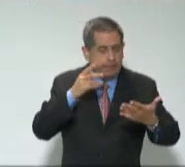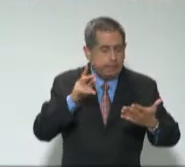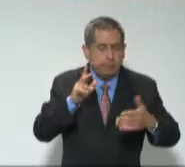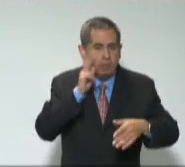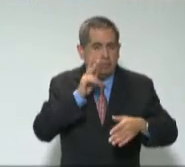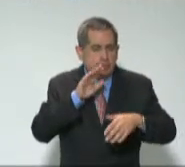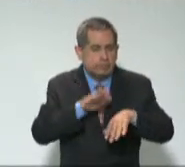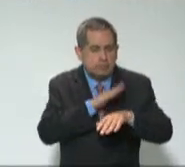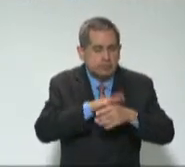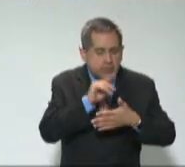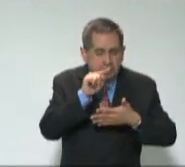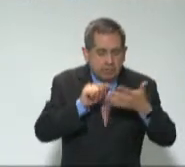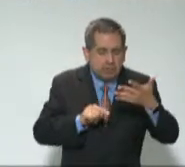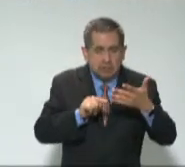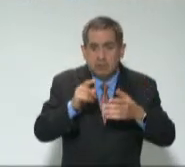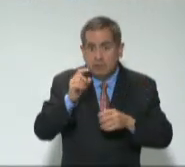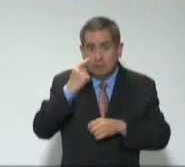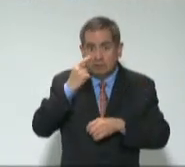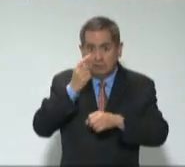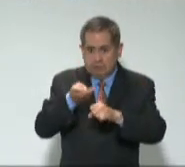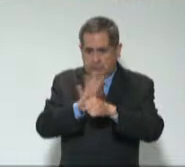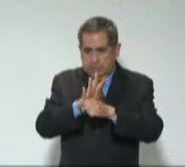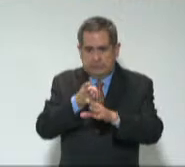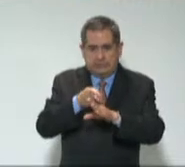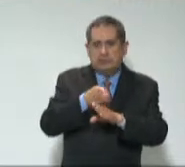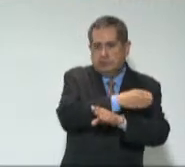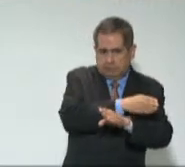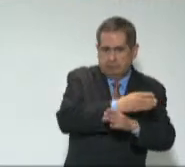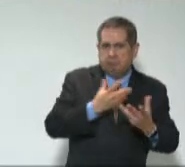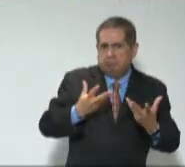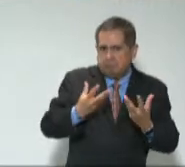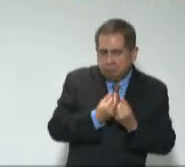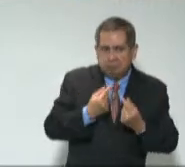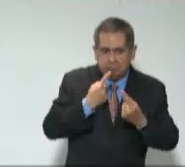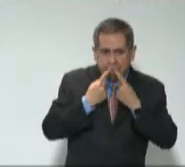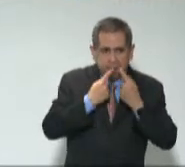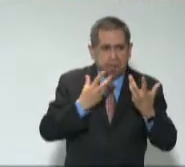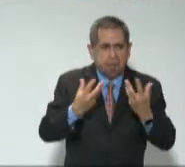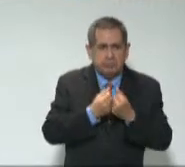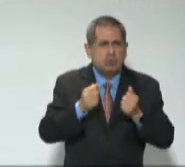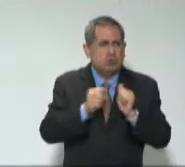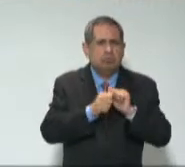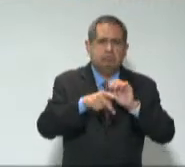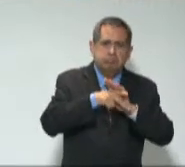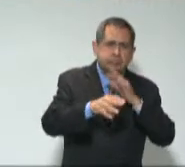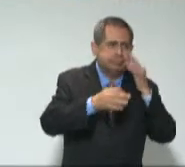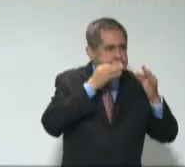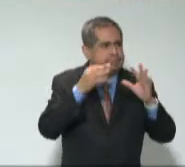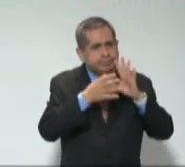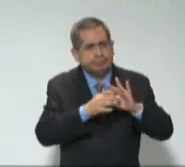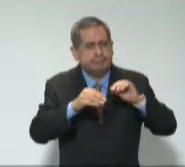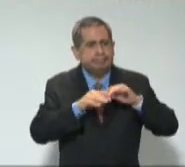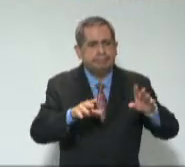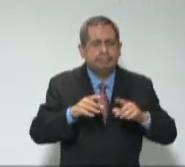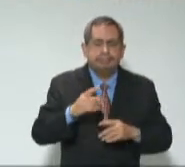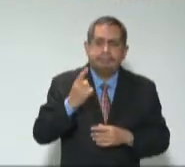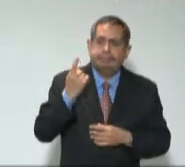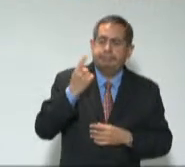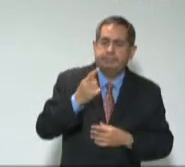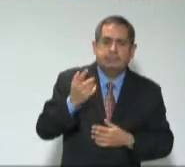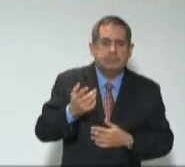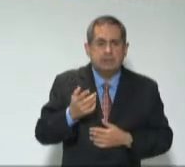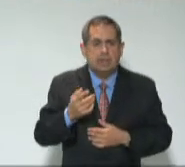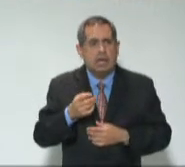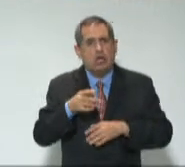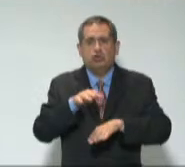pandemia habíamos tenido muchos encuentros con eh medios de comunicación no para hablar